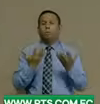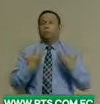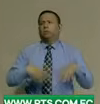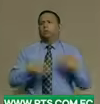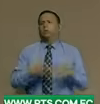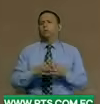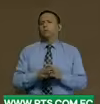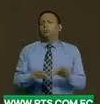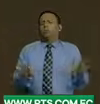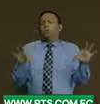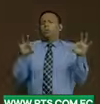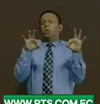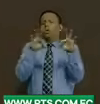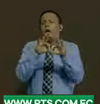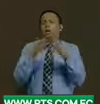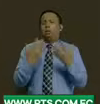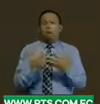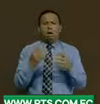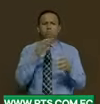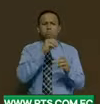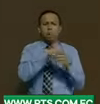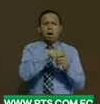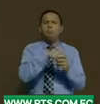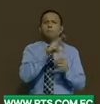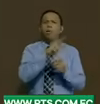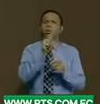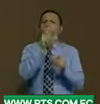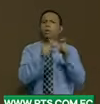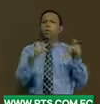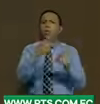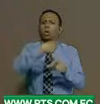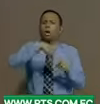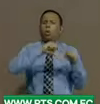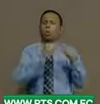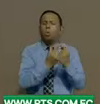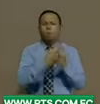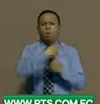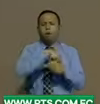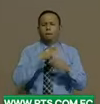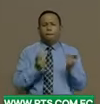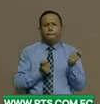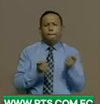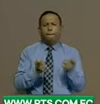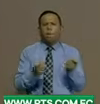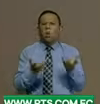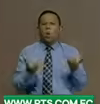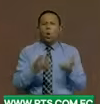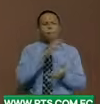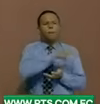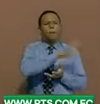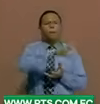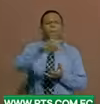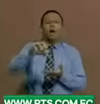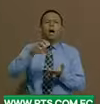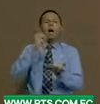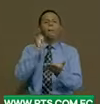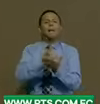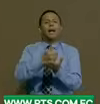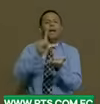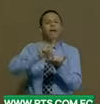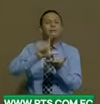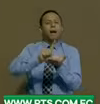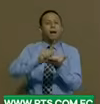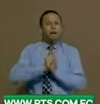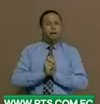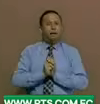captura de 21 presuntos integrantes de esa organización y que tenía como centro de operaciones varios distritos de Lima. El operativo se